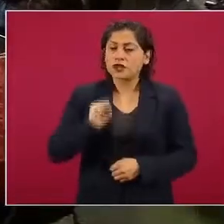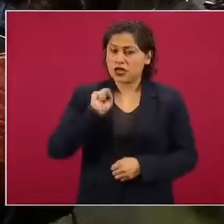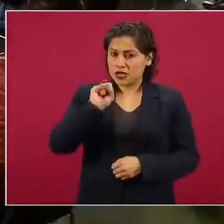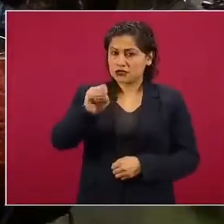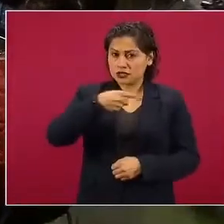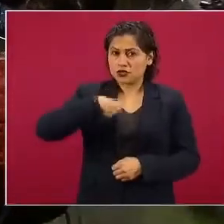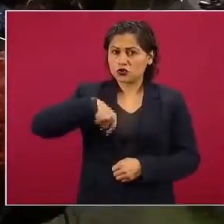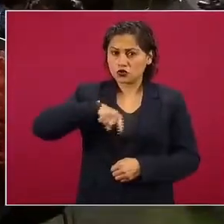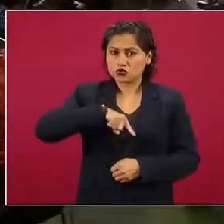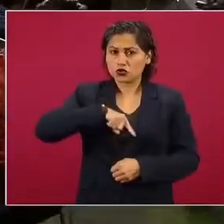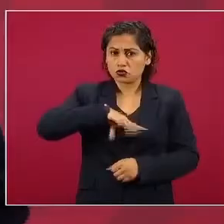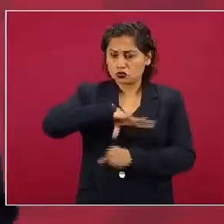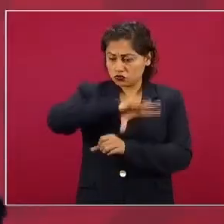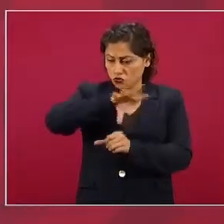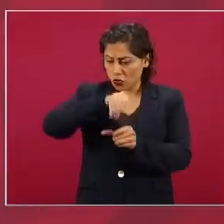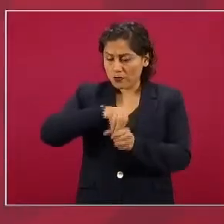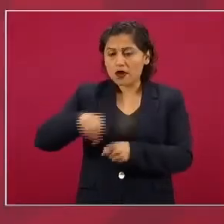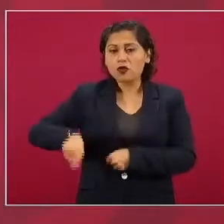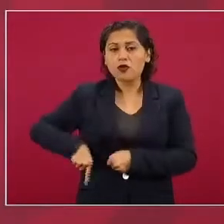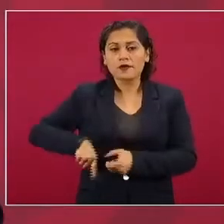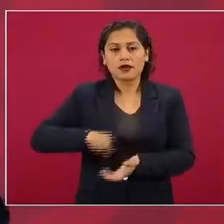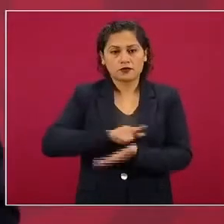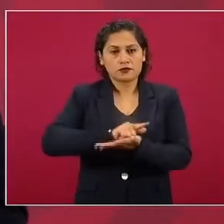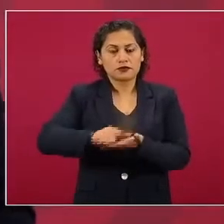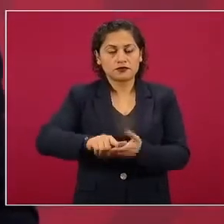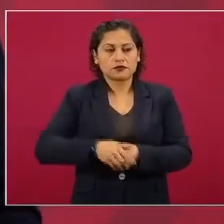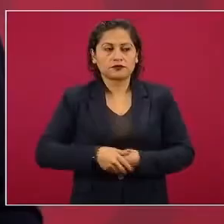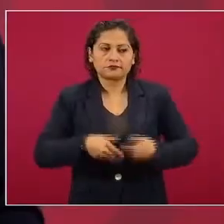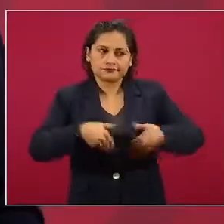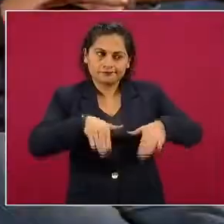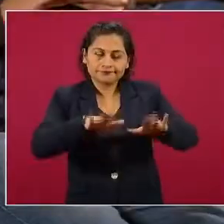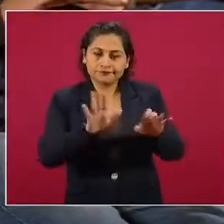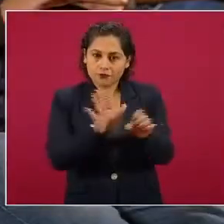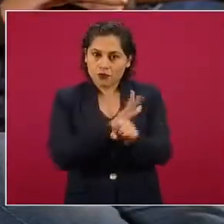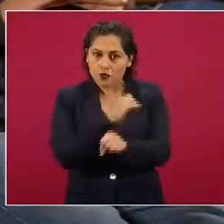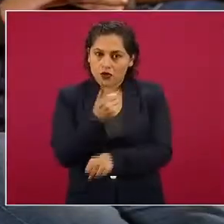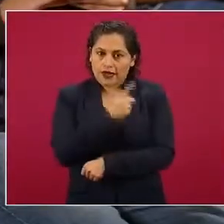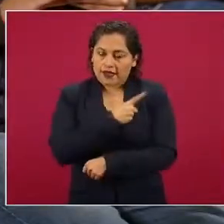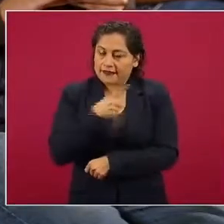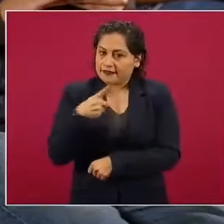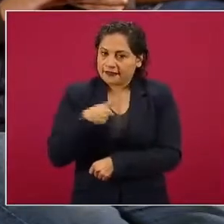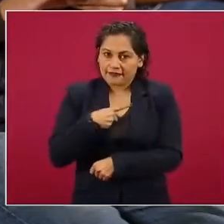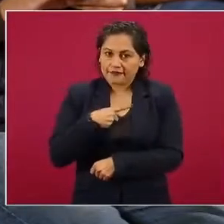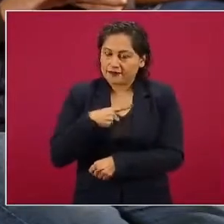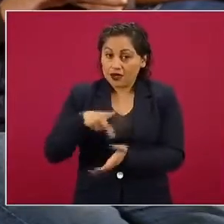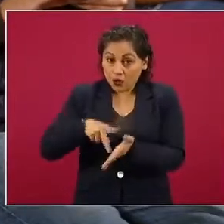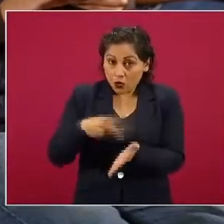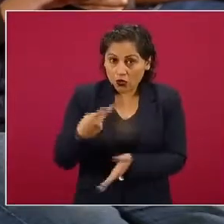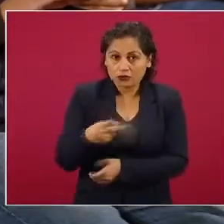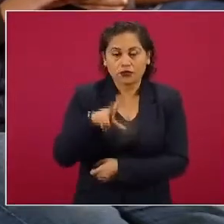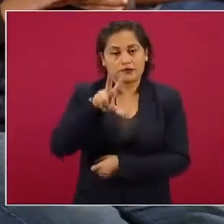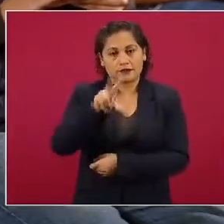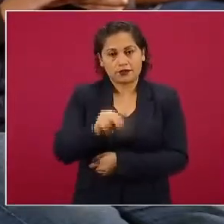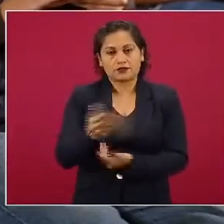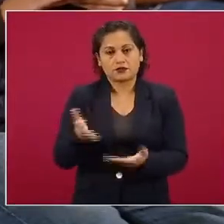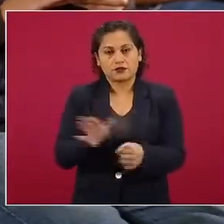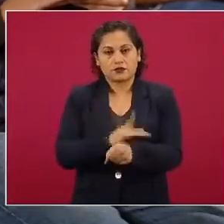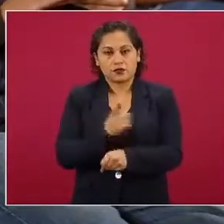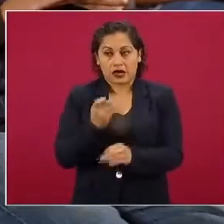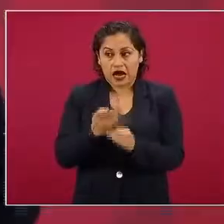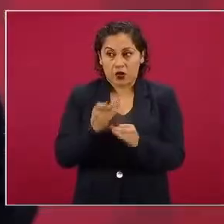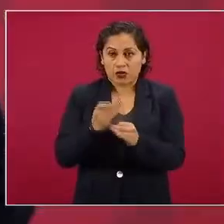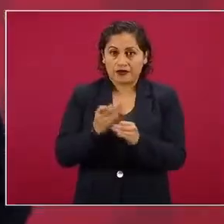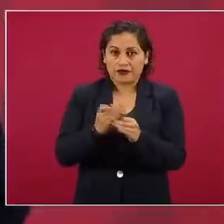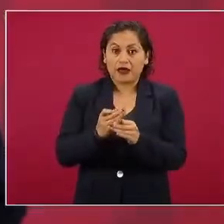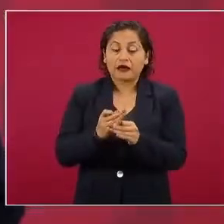por completo. Sobre todo para que no vuelva a suceder este tipo de accidentes como el que...